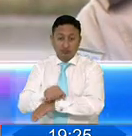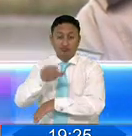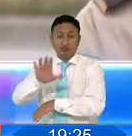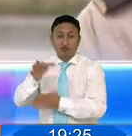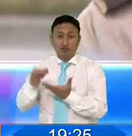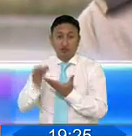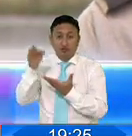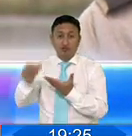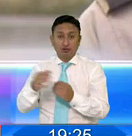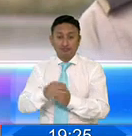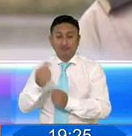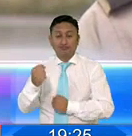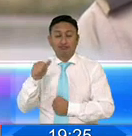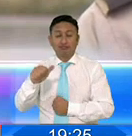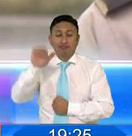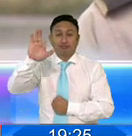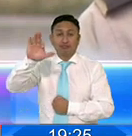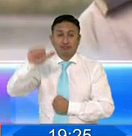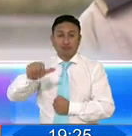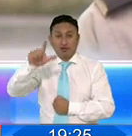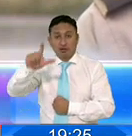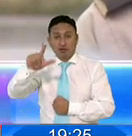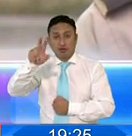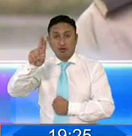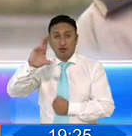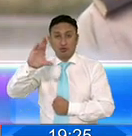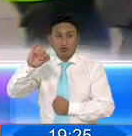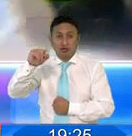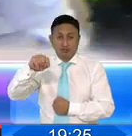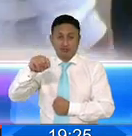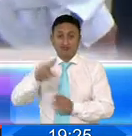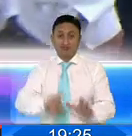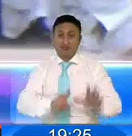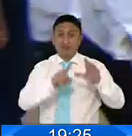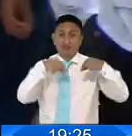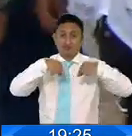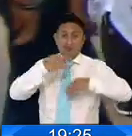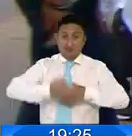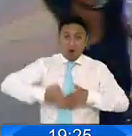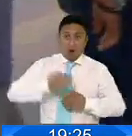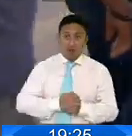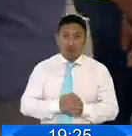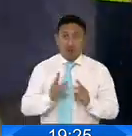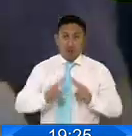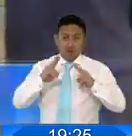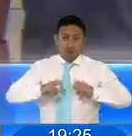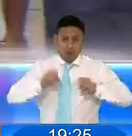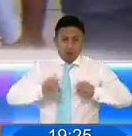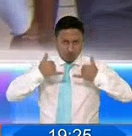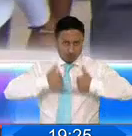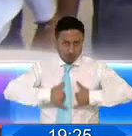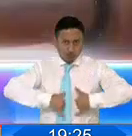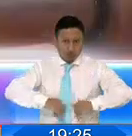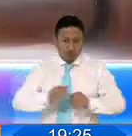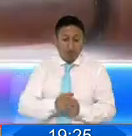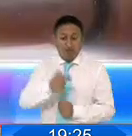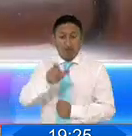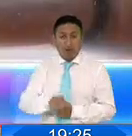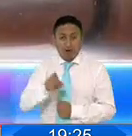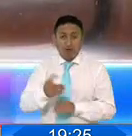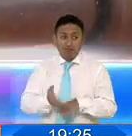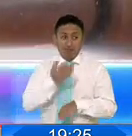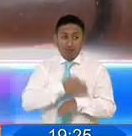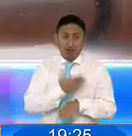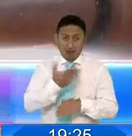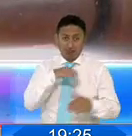cantón de Santa Lucía y 6 aquí en Daule. Continúan con las investigaciones. Algunos de los detenidos presentaban